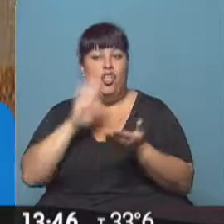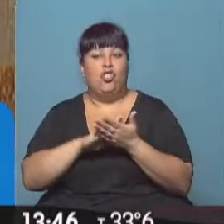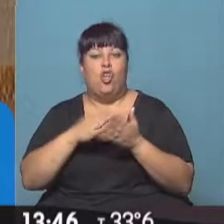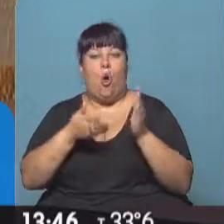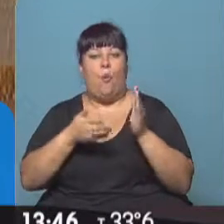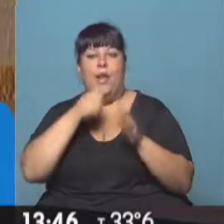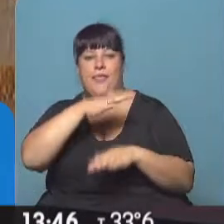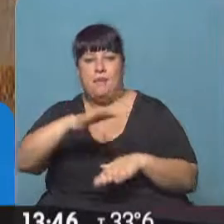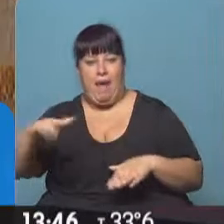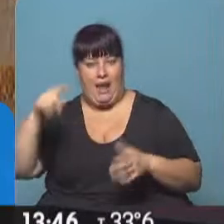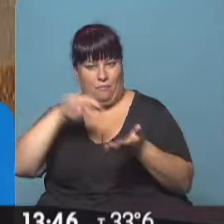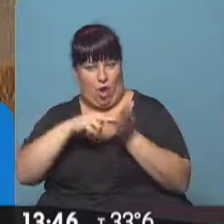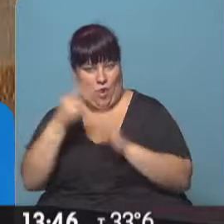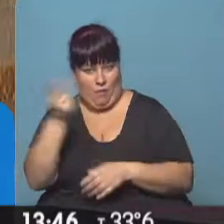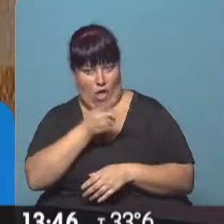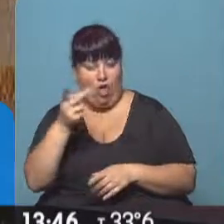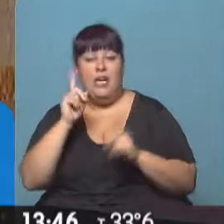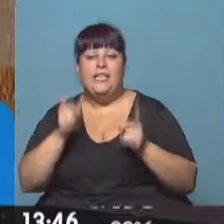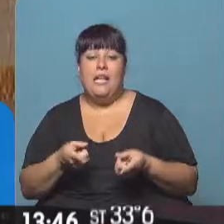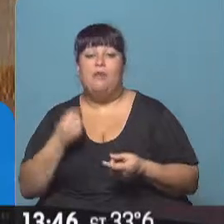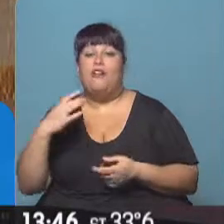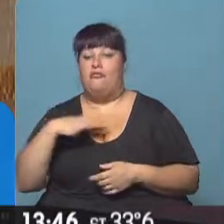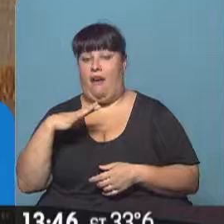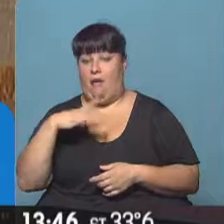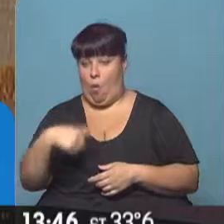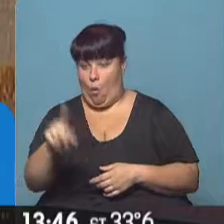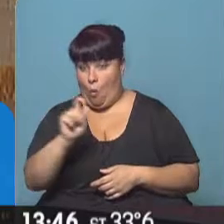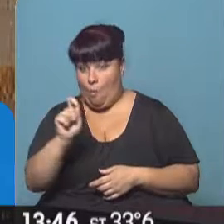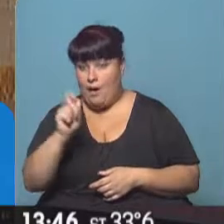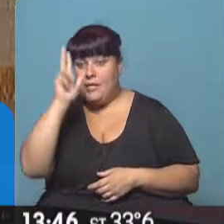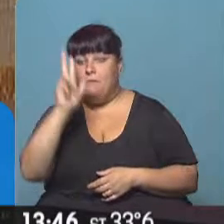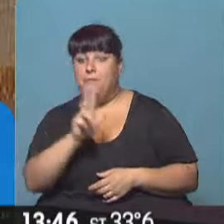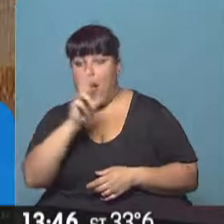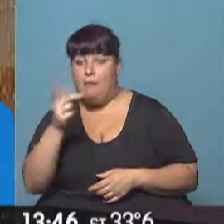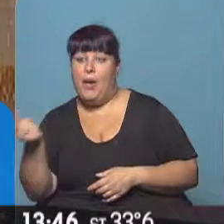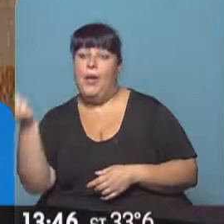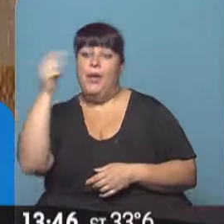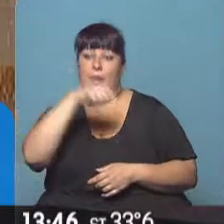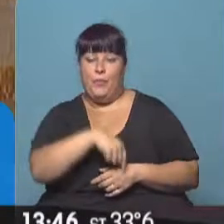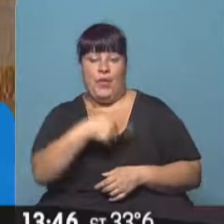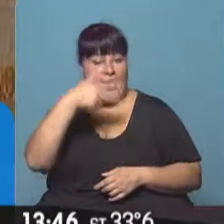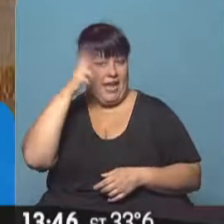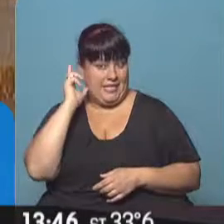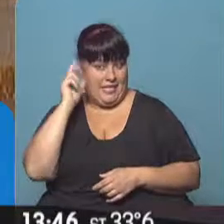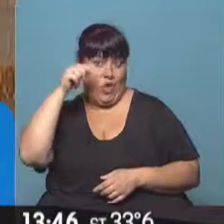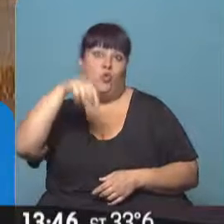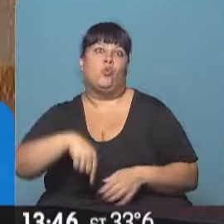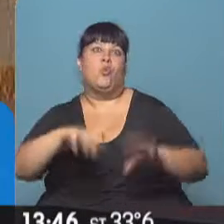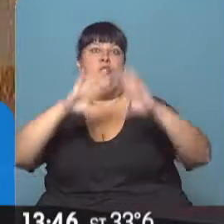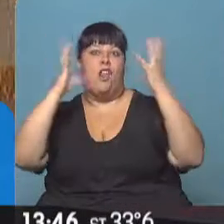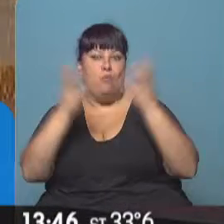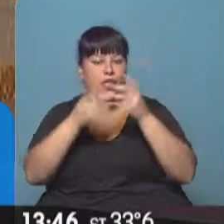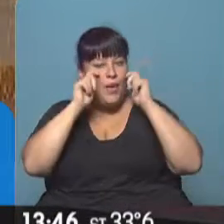salida al mar. Y sobre todo porque falta un mes para que el Papa venga al sector sur del mundo